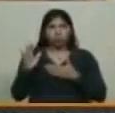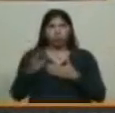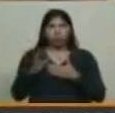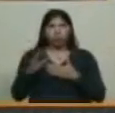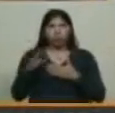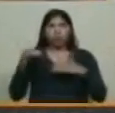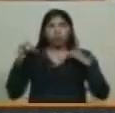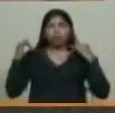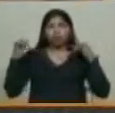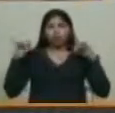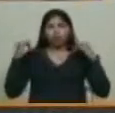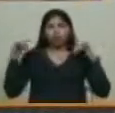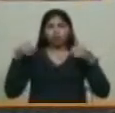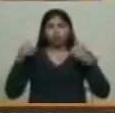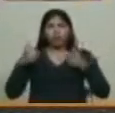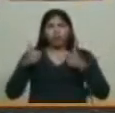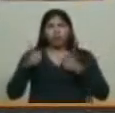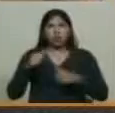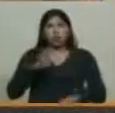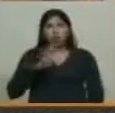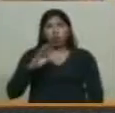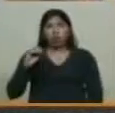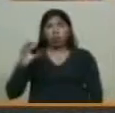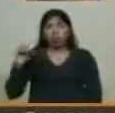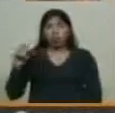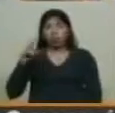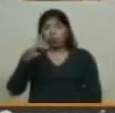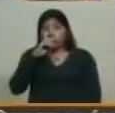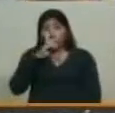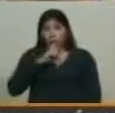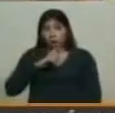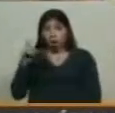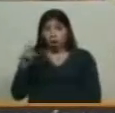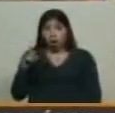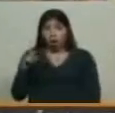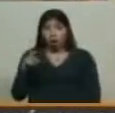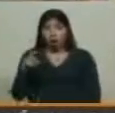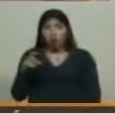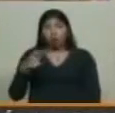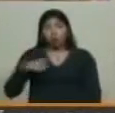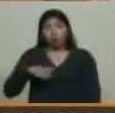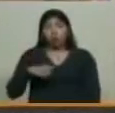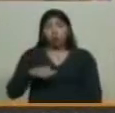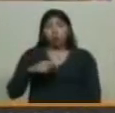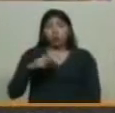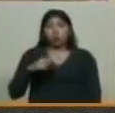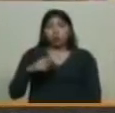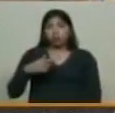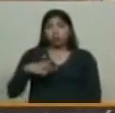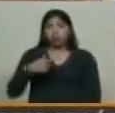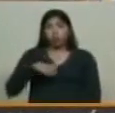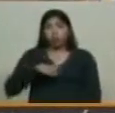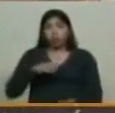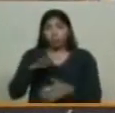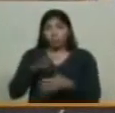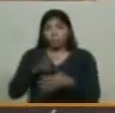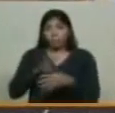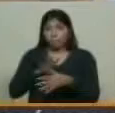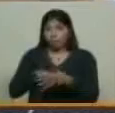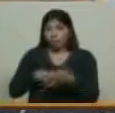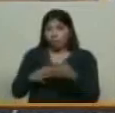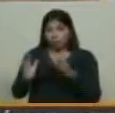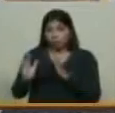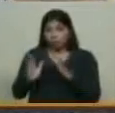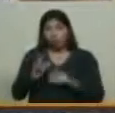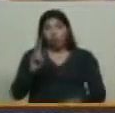de los 400 años de Guarenas, que han de celebrarse en el año 2021, año del bicentenario de la batalla de Carabobo, y además